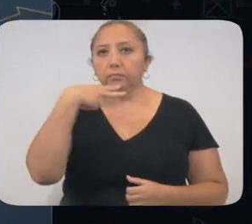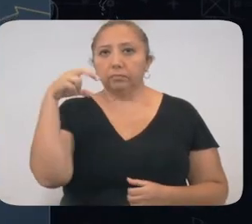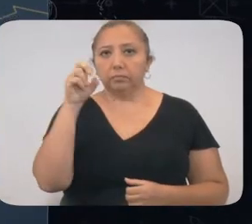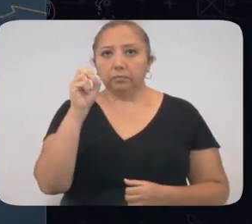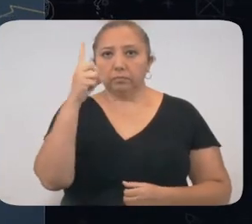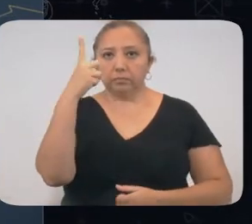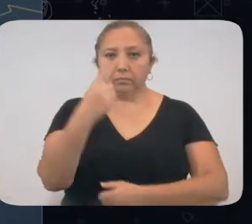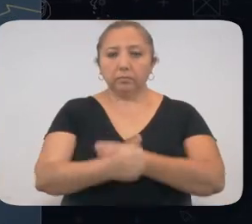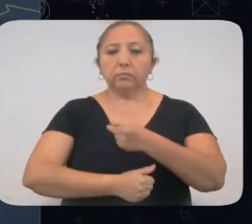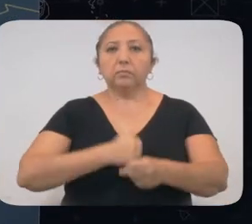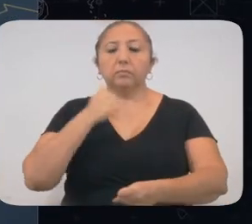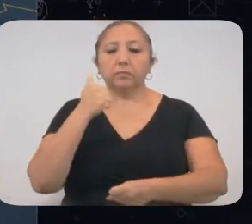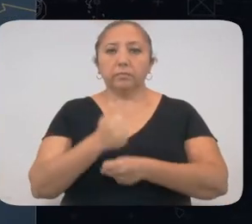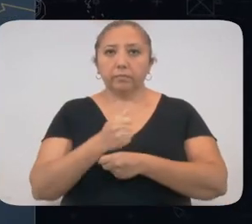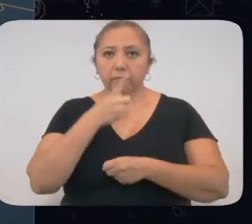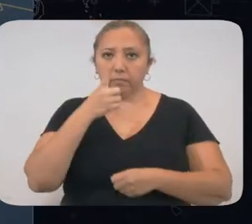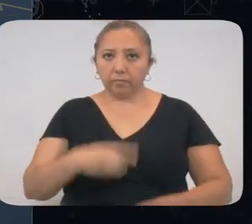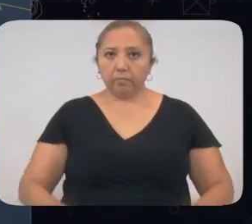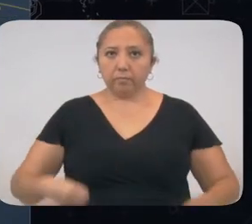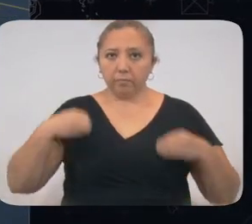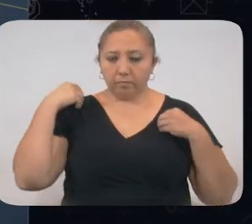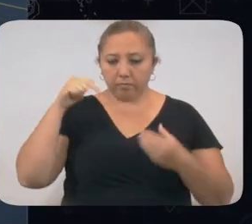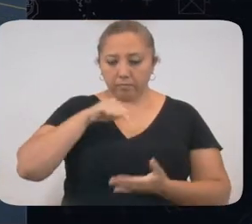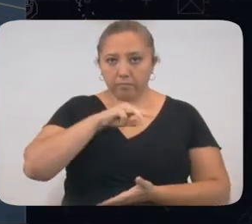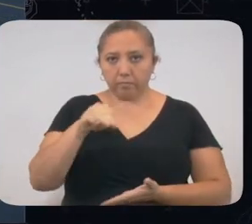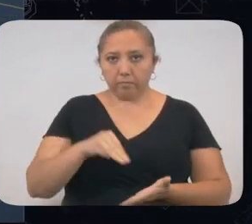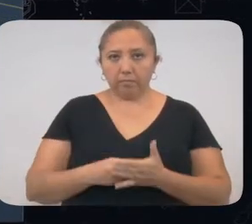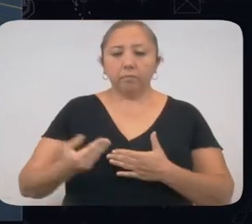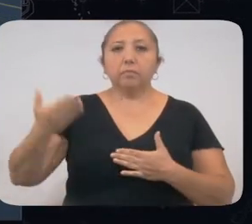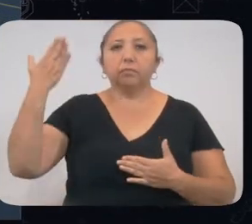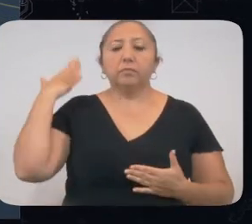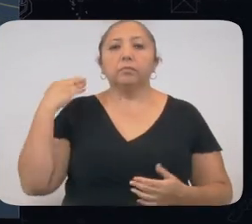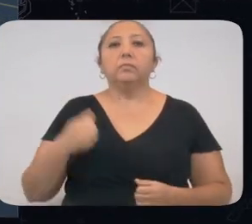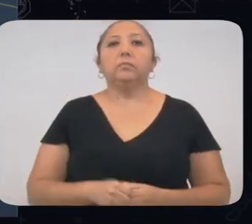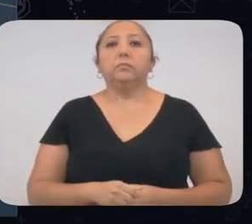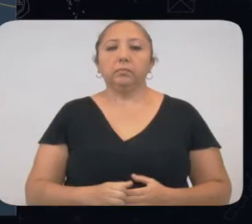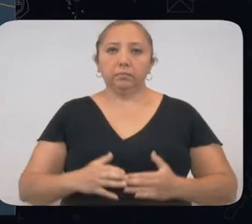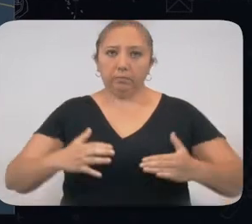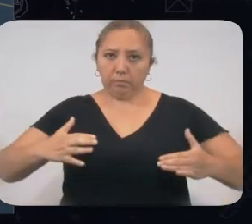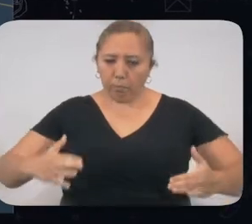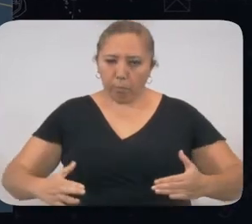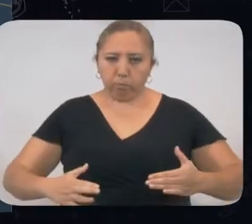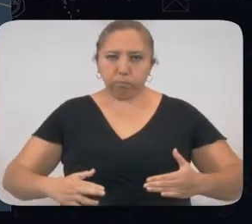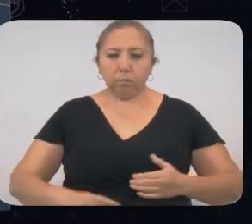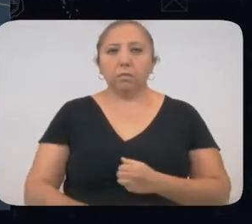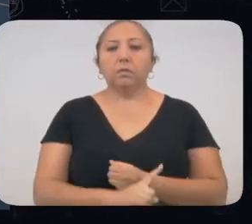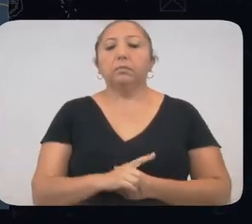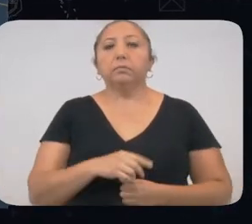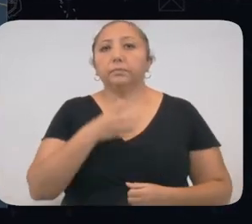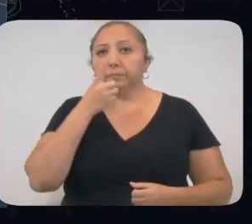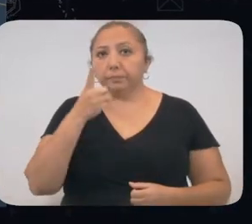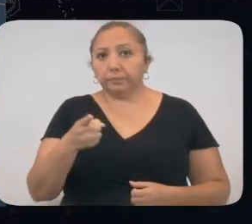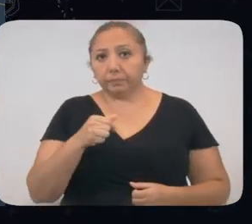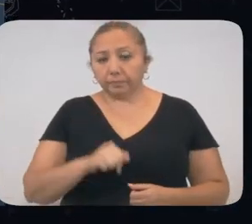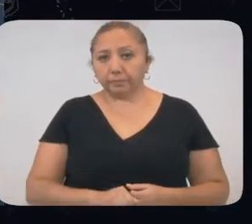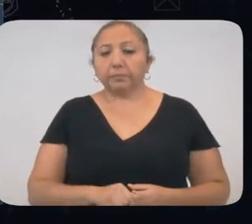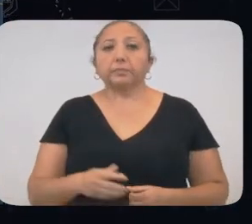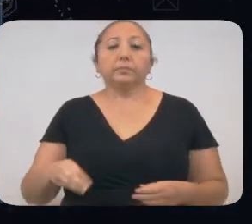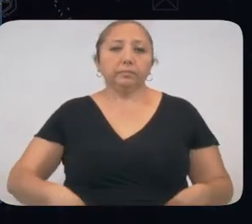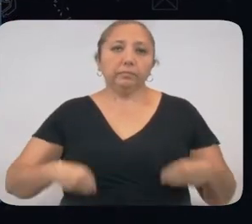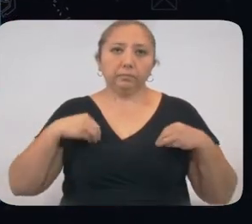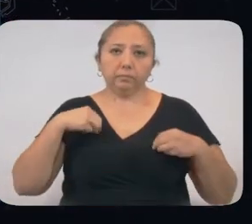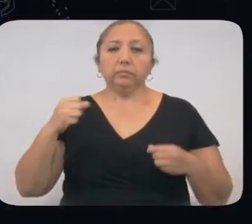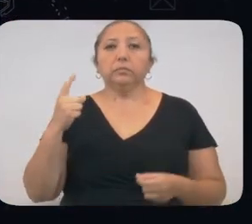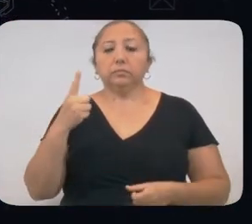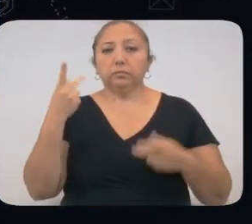edad, originario y residente de Mérida, con antecedente médico de obesidad. El paciente convivía con un contacto, el cual hasta el momento